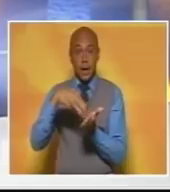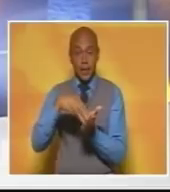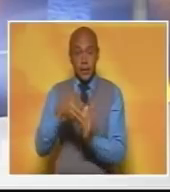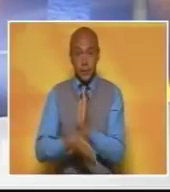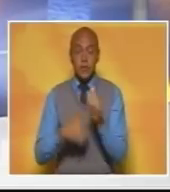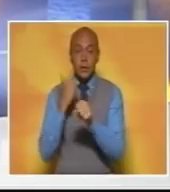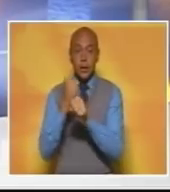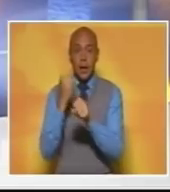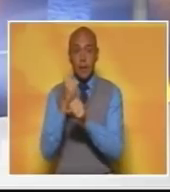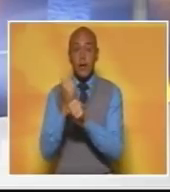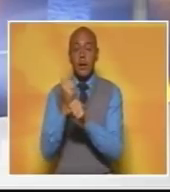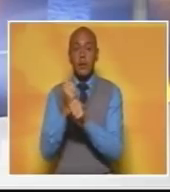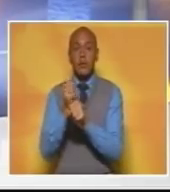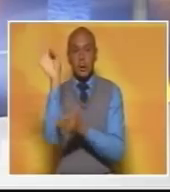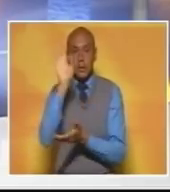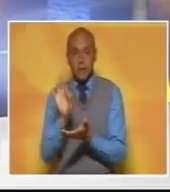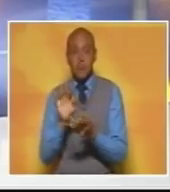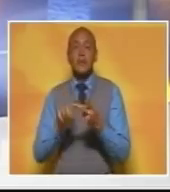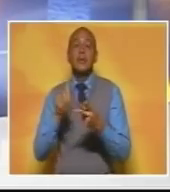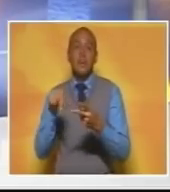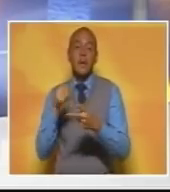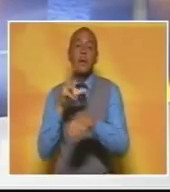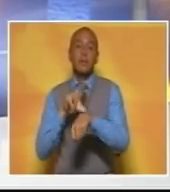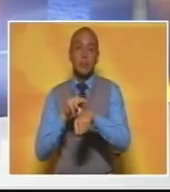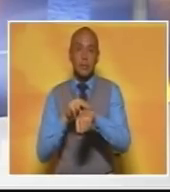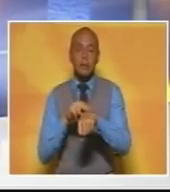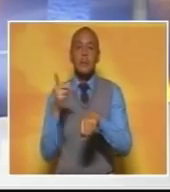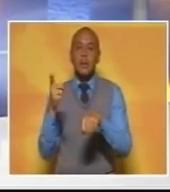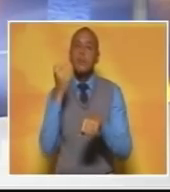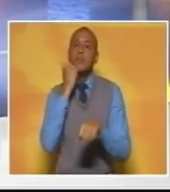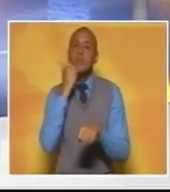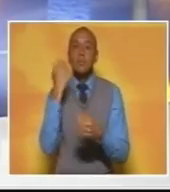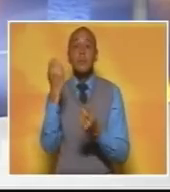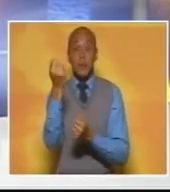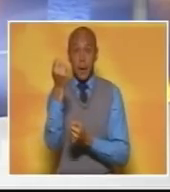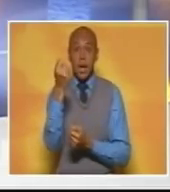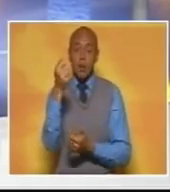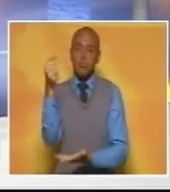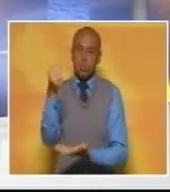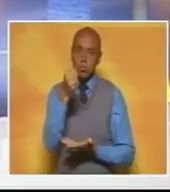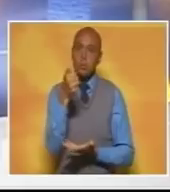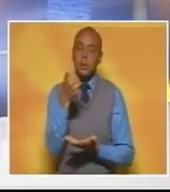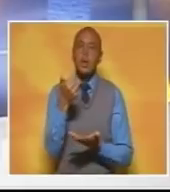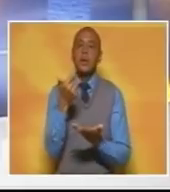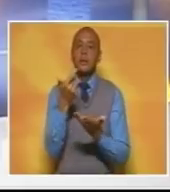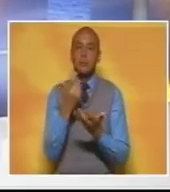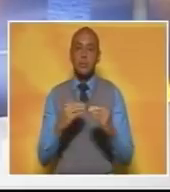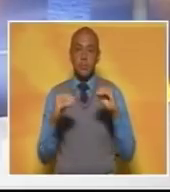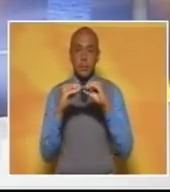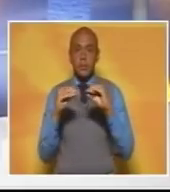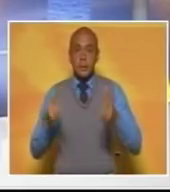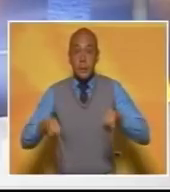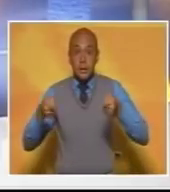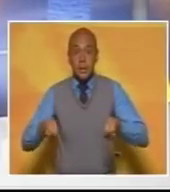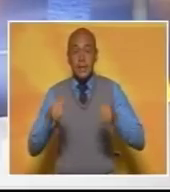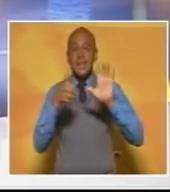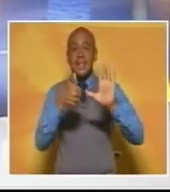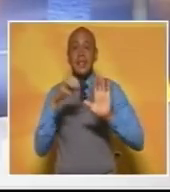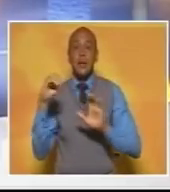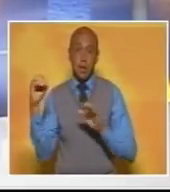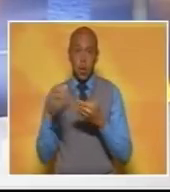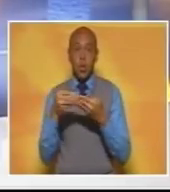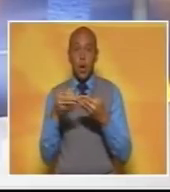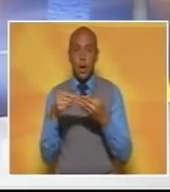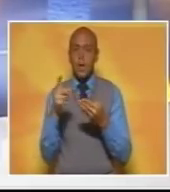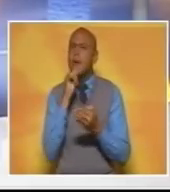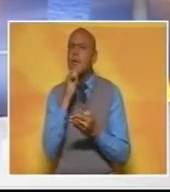Trabajadores Universitarios y el Gremio de la Salud, exigen sueldos dignos acordes a la cesta básica, calculados en $600. Nelcy Oviedo nos